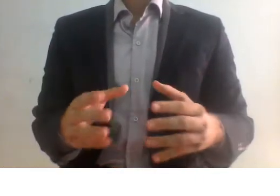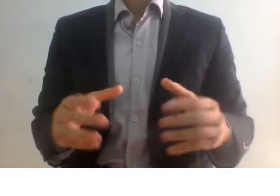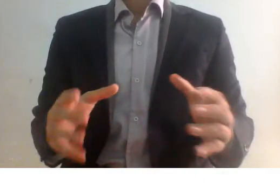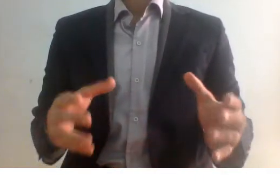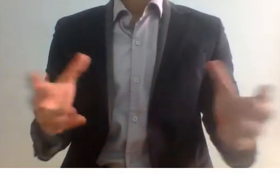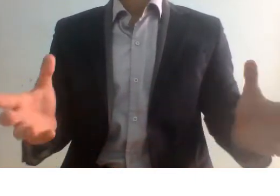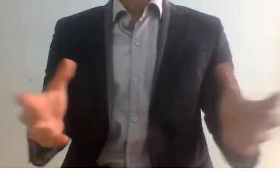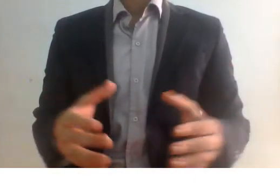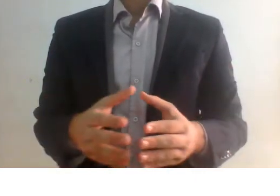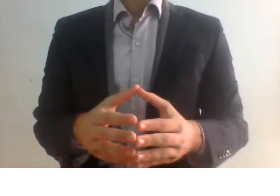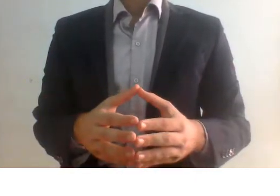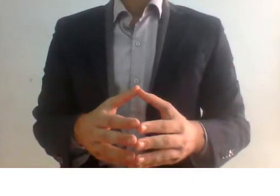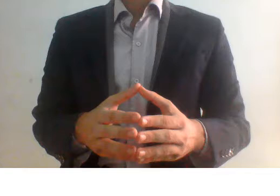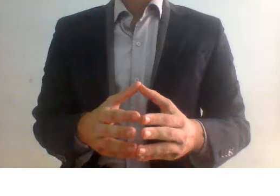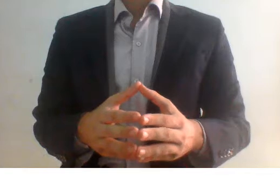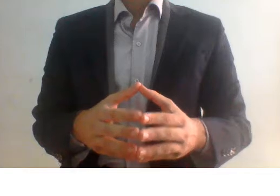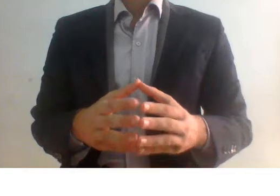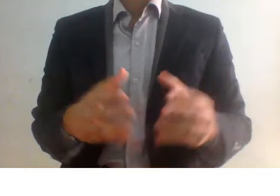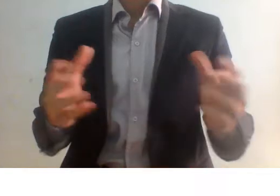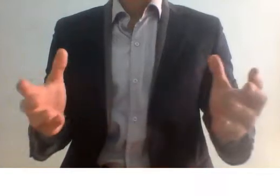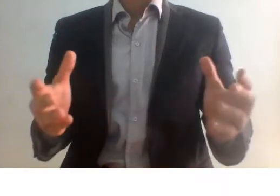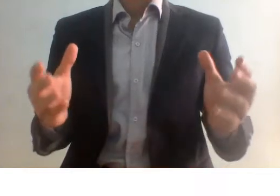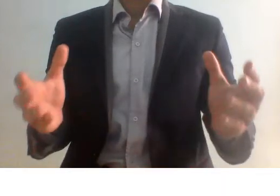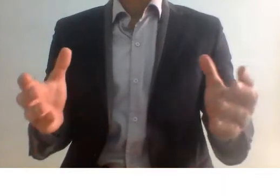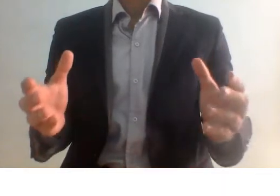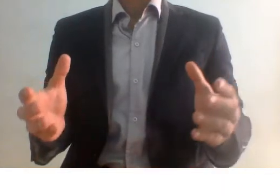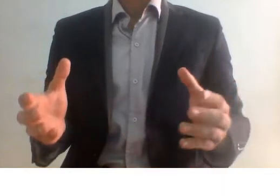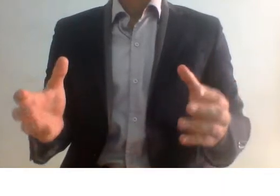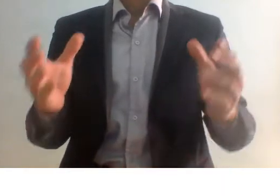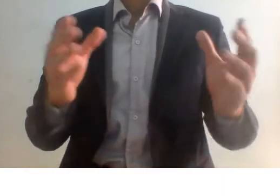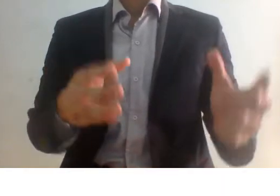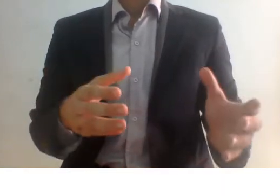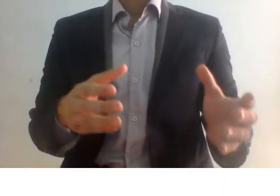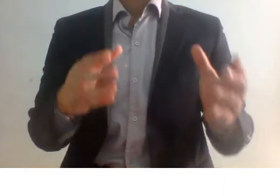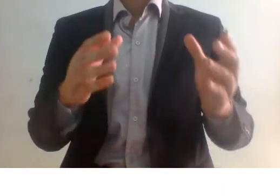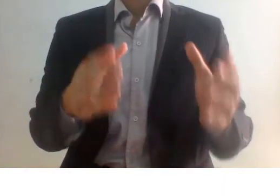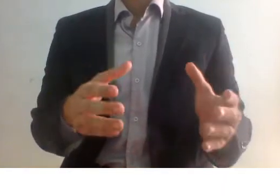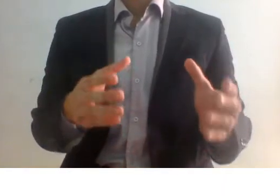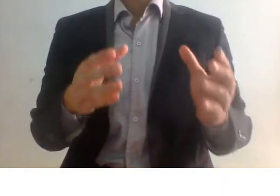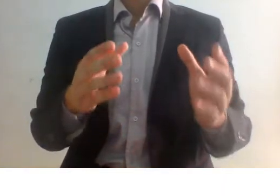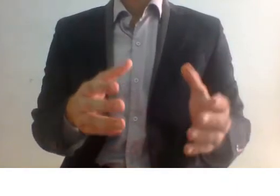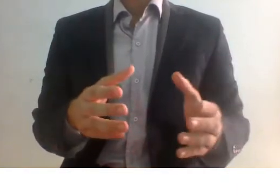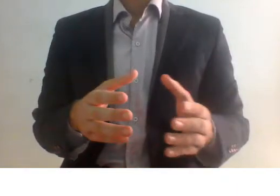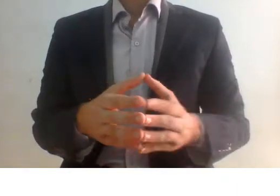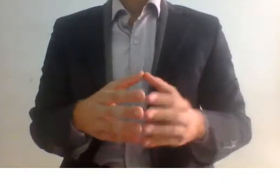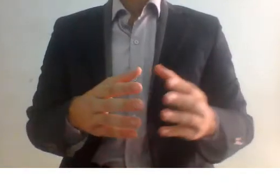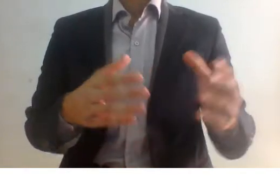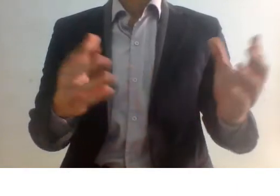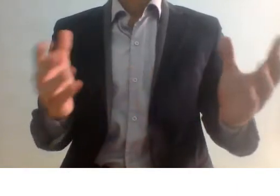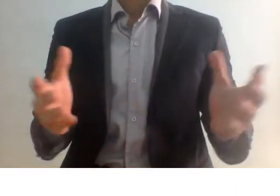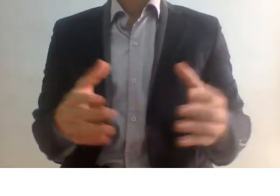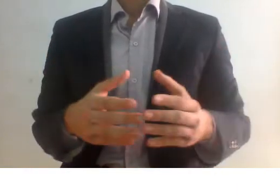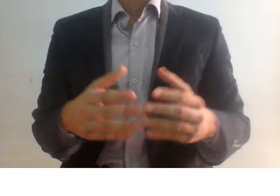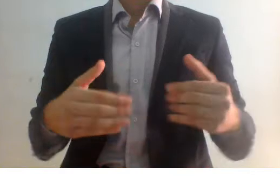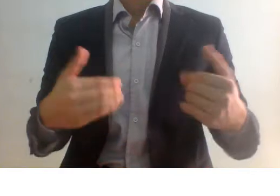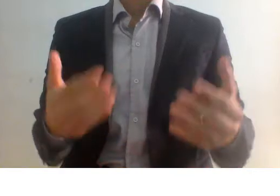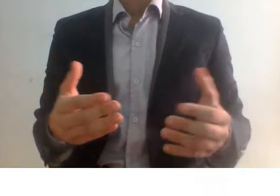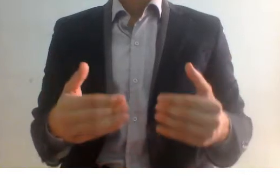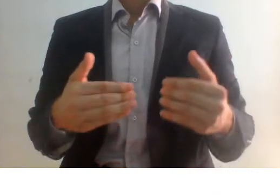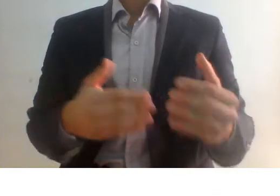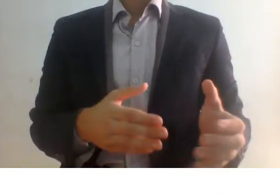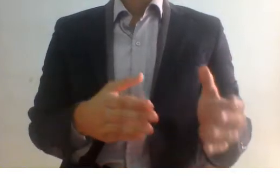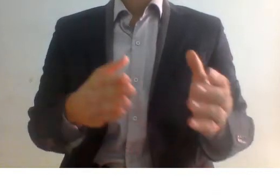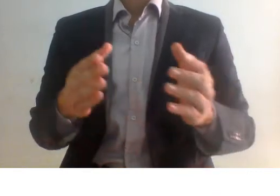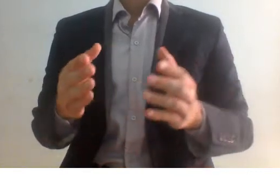personas están bajo ese esquema de contratación. Y esto a raíz de que surgió, ¿por qué salieron estas declaraciones? Porque el mismo presidente Andrés Manuel